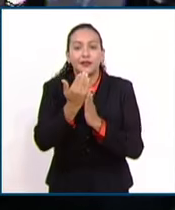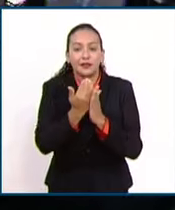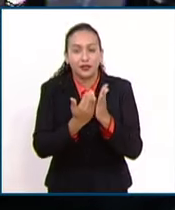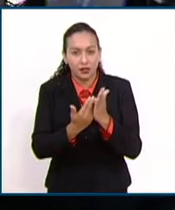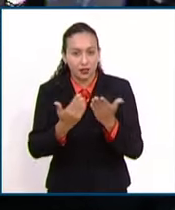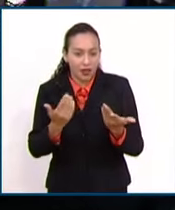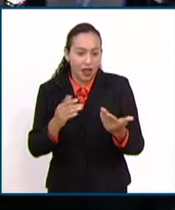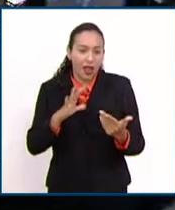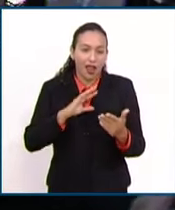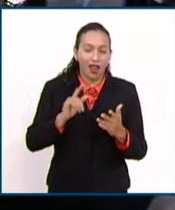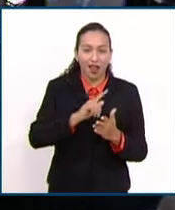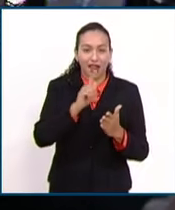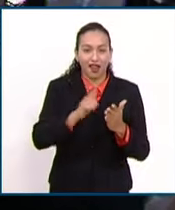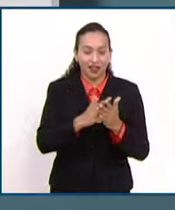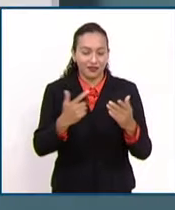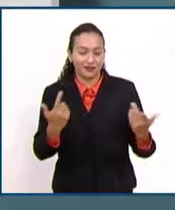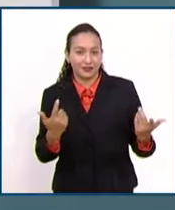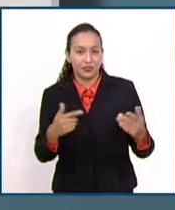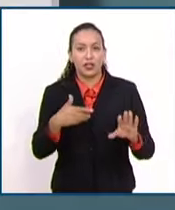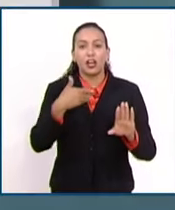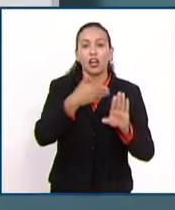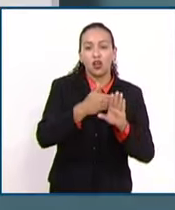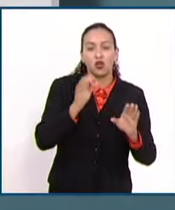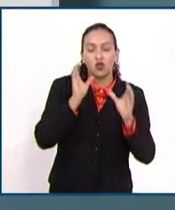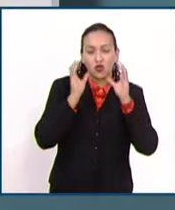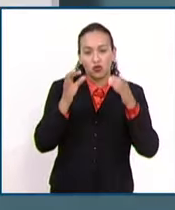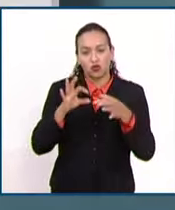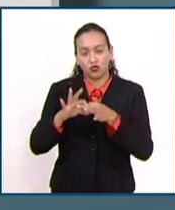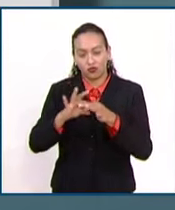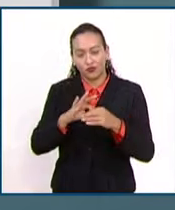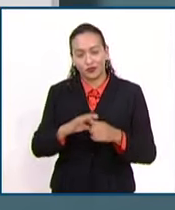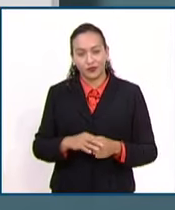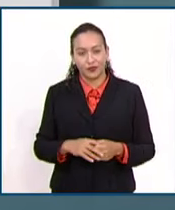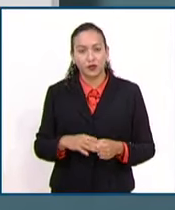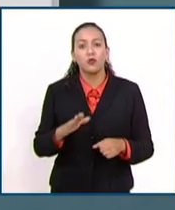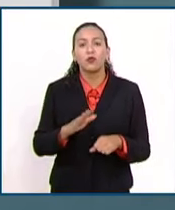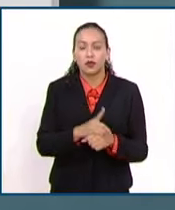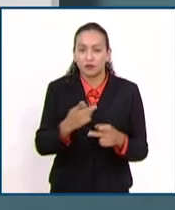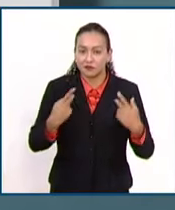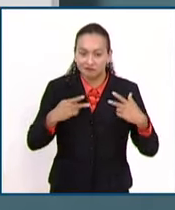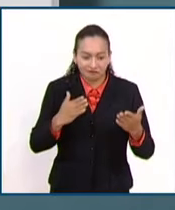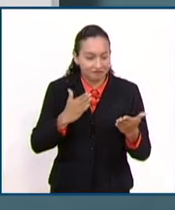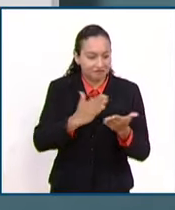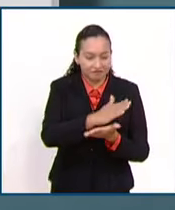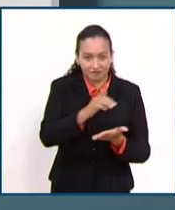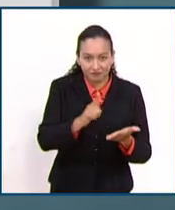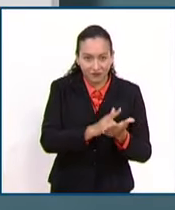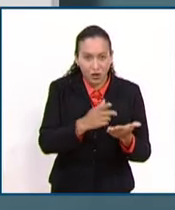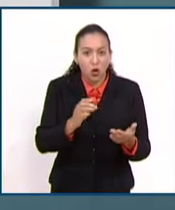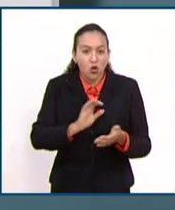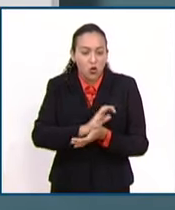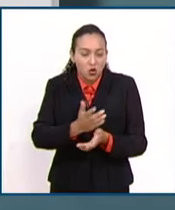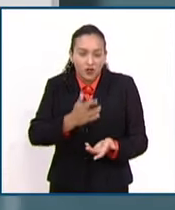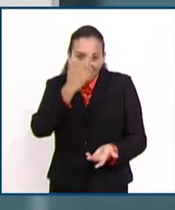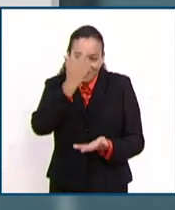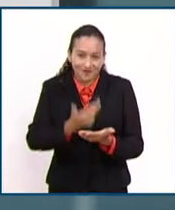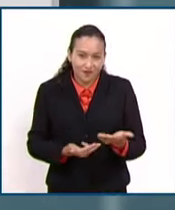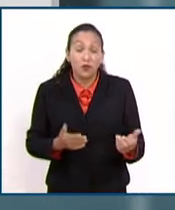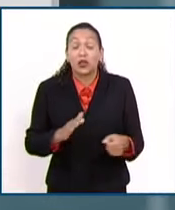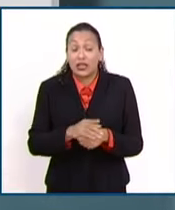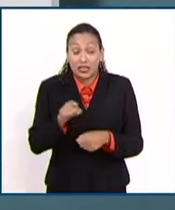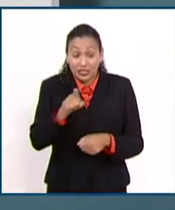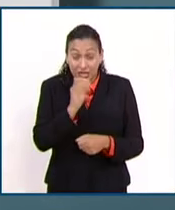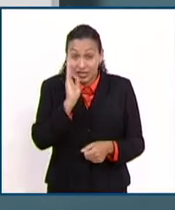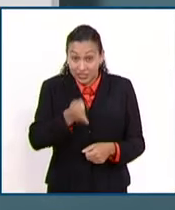contra de leyes expedidas por el Congreso de la Unión, pues vulnera los derechos de acceso a la justicia y no discriminación, ya que de aprobarse